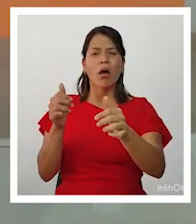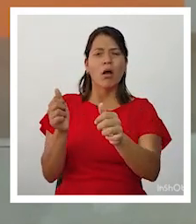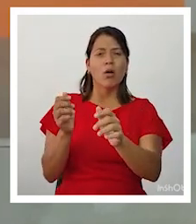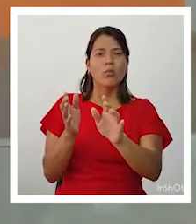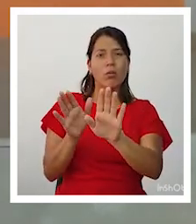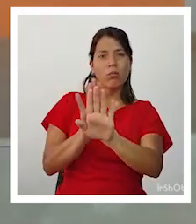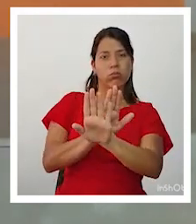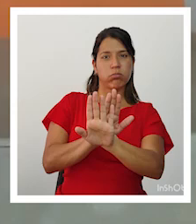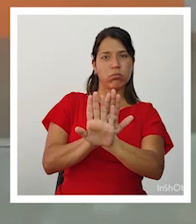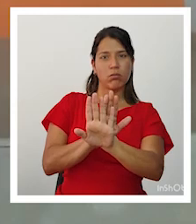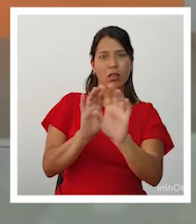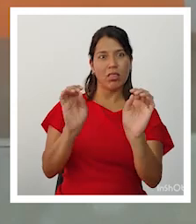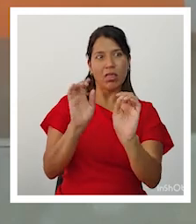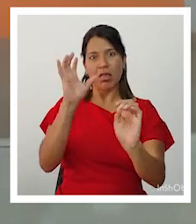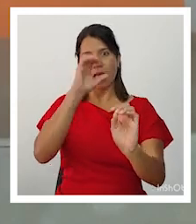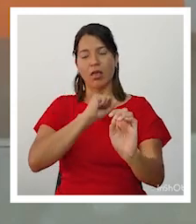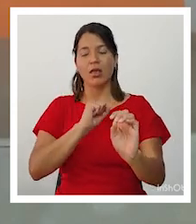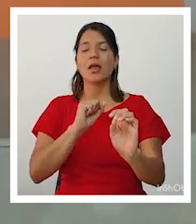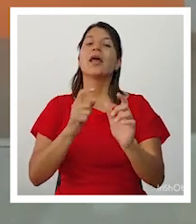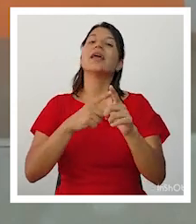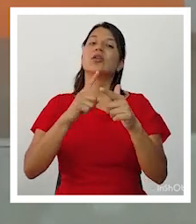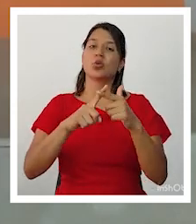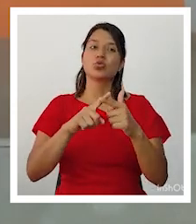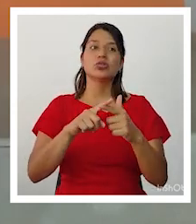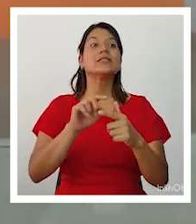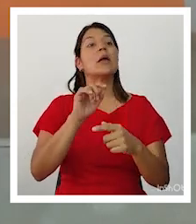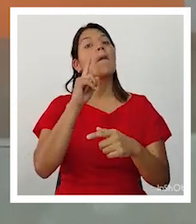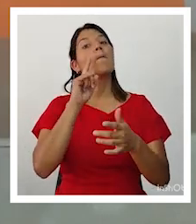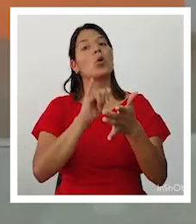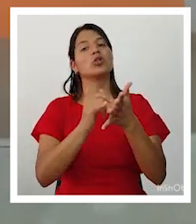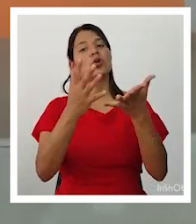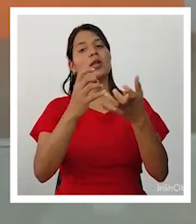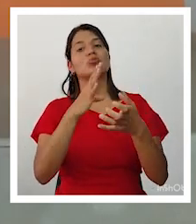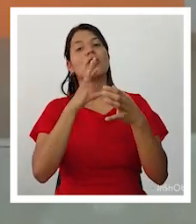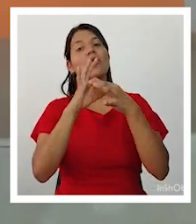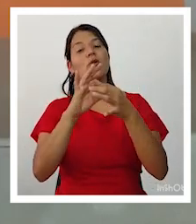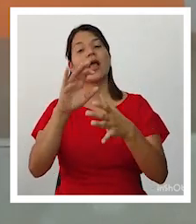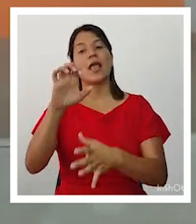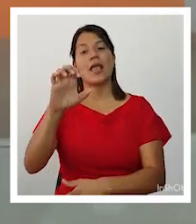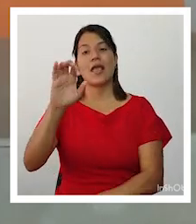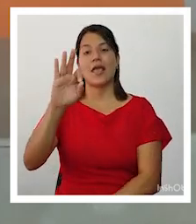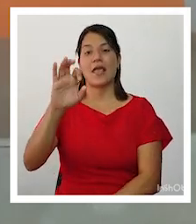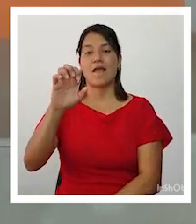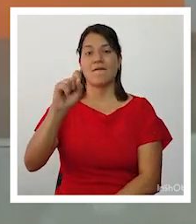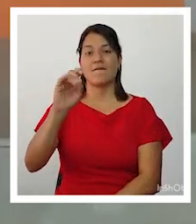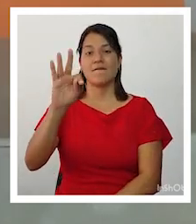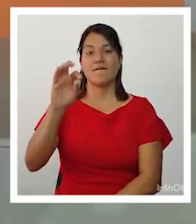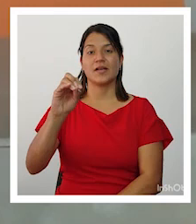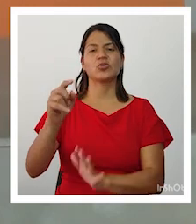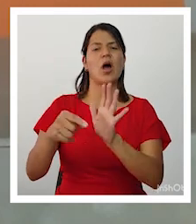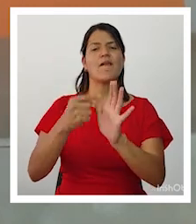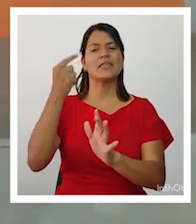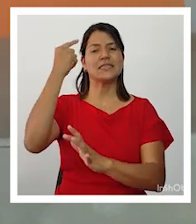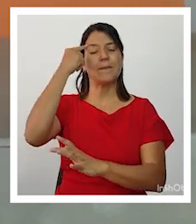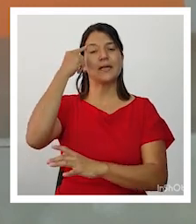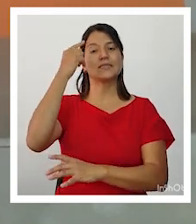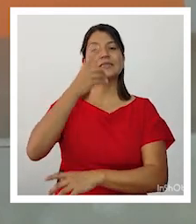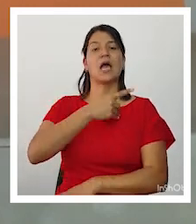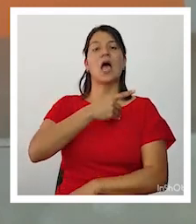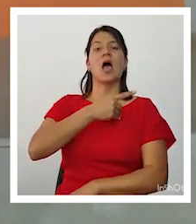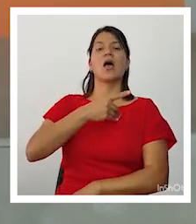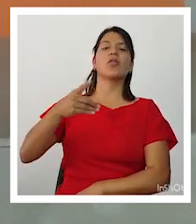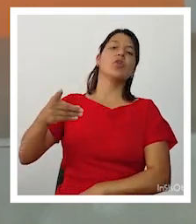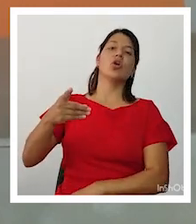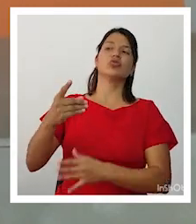donde queríamos posicionar también a Hefesto, porque muchas veces se cree que Hefesto simplemente es el dios del fuego y el dios de